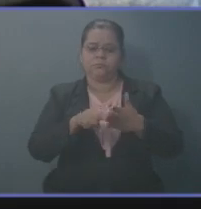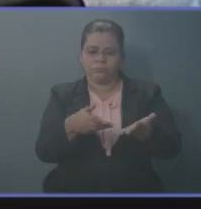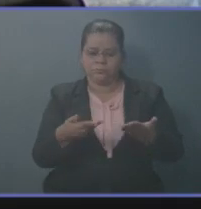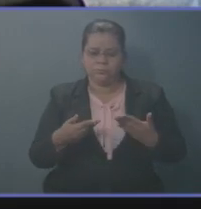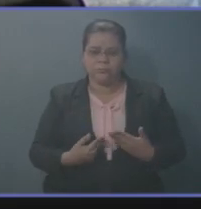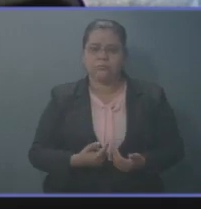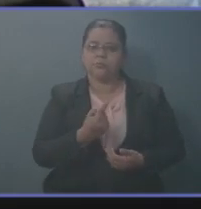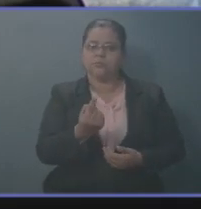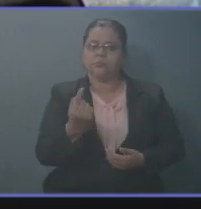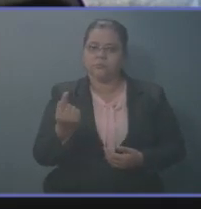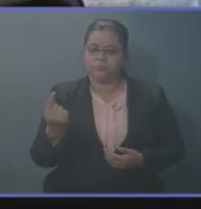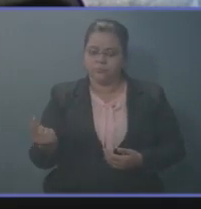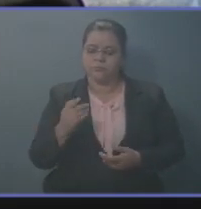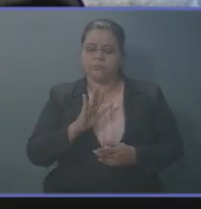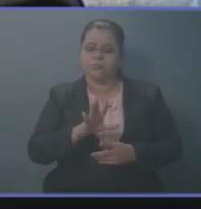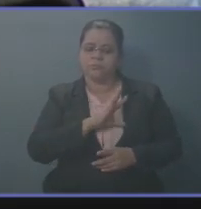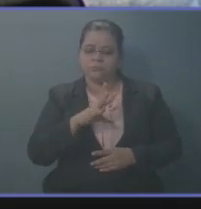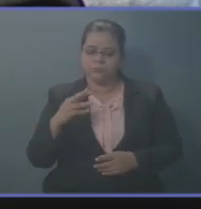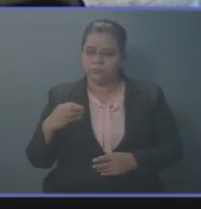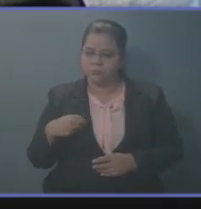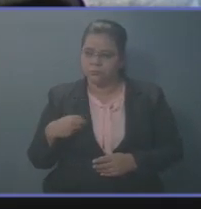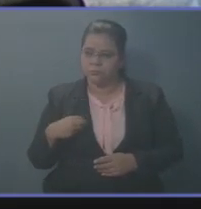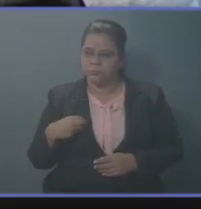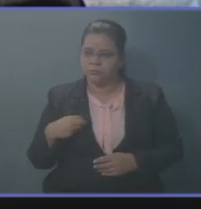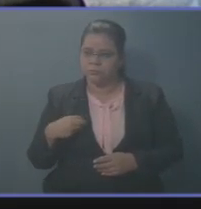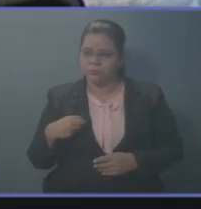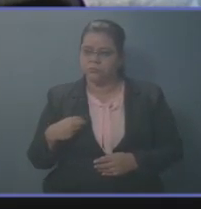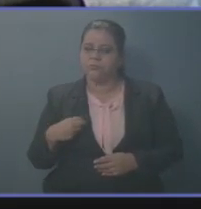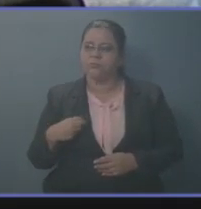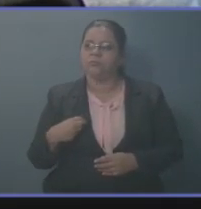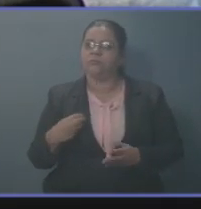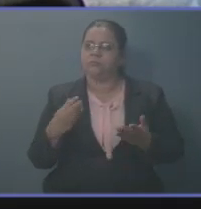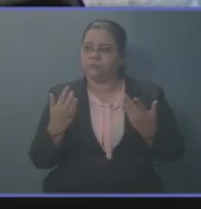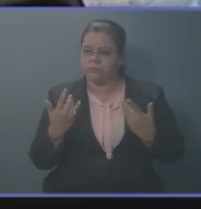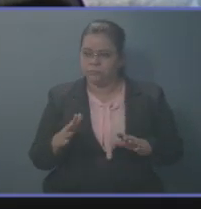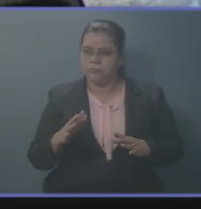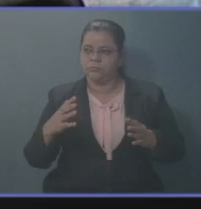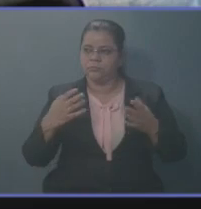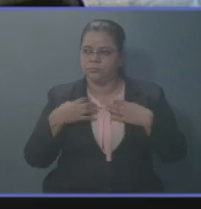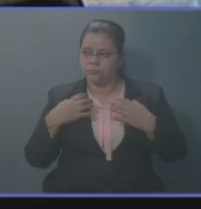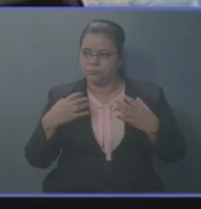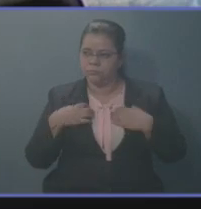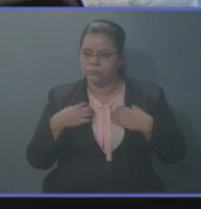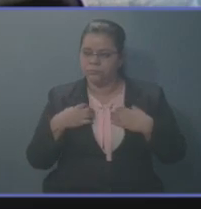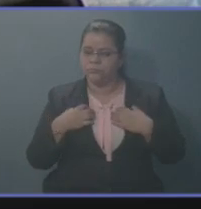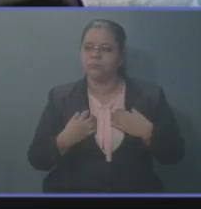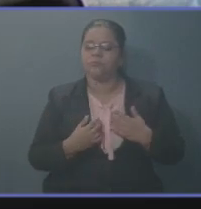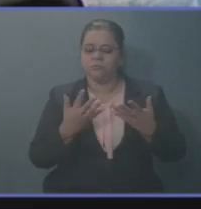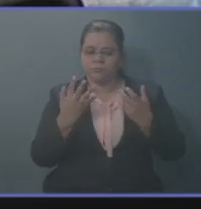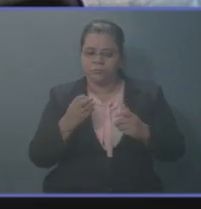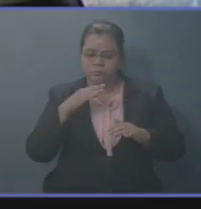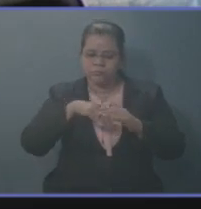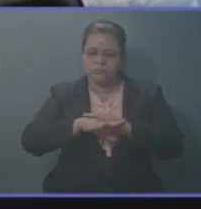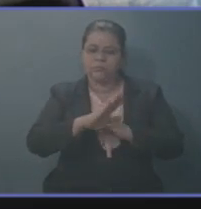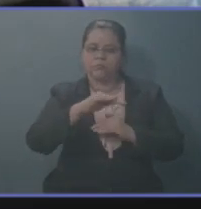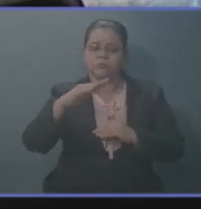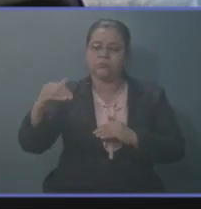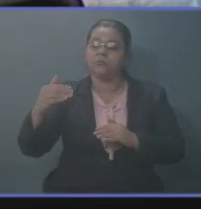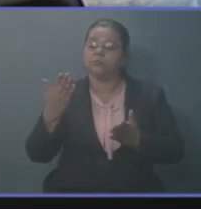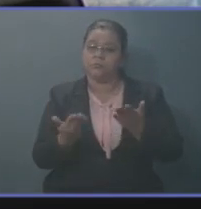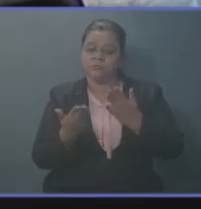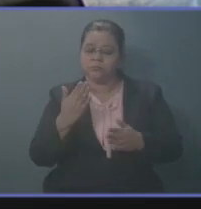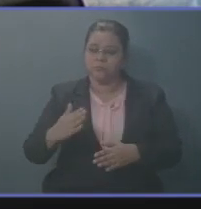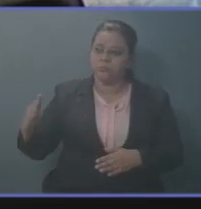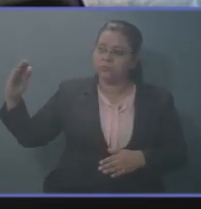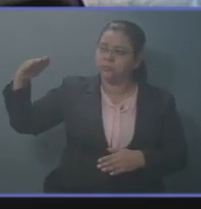salvadoreños miembros de su familia nuclear y extranjeros residentes a ingresar al país por los aeropuertos,